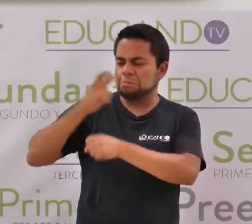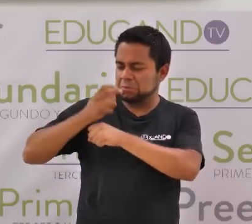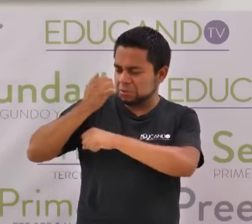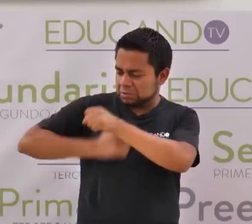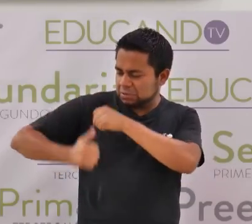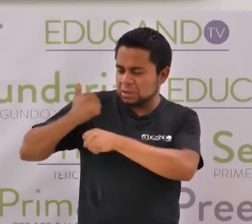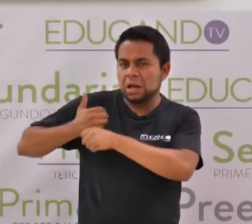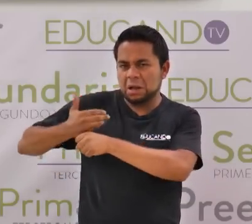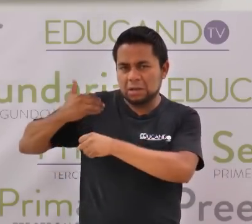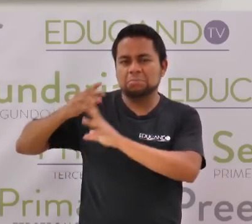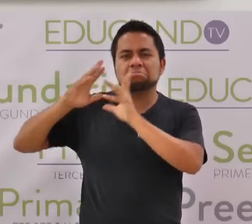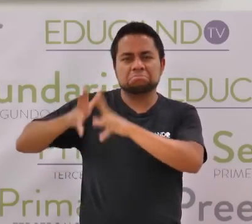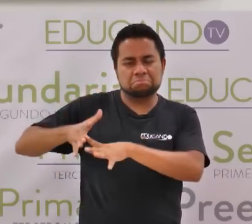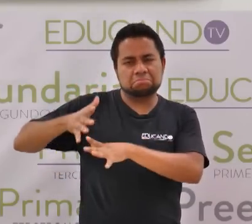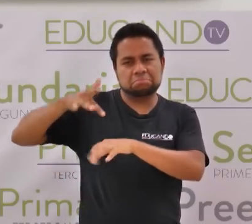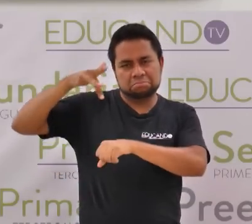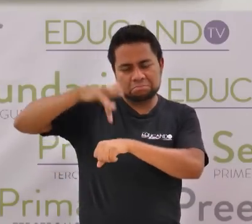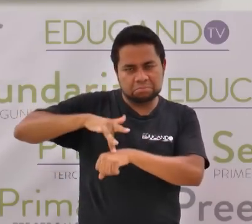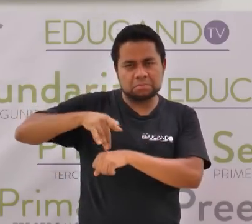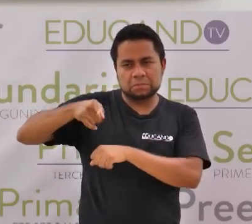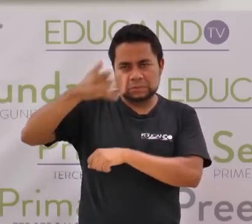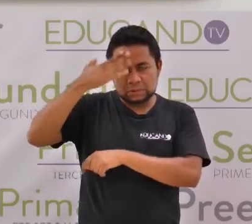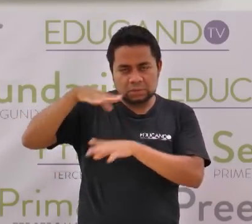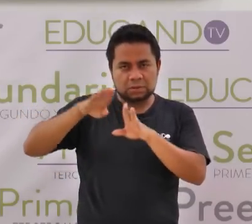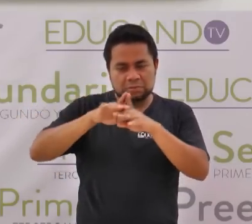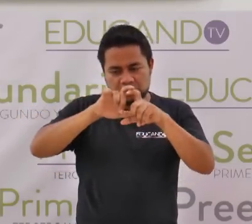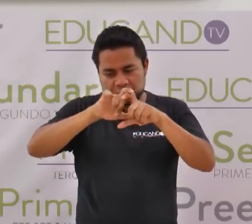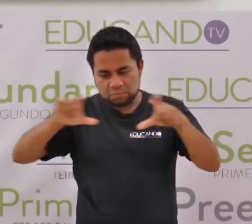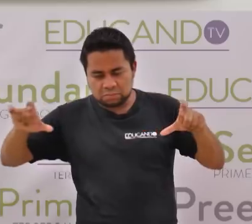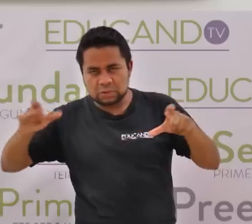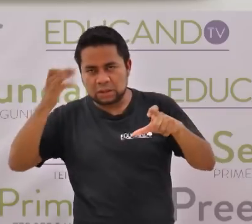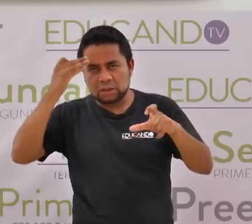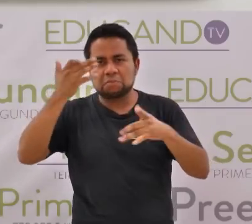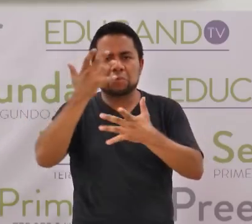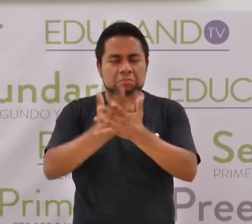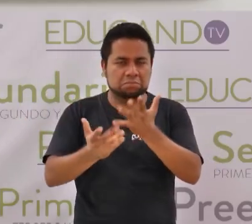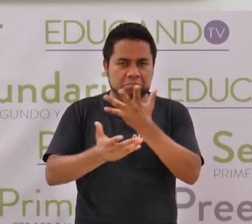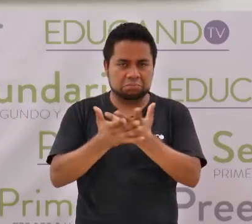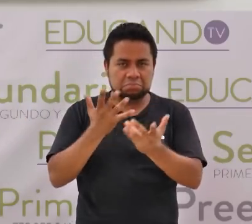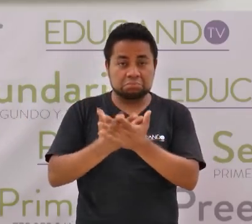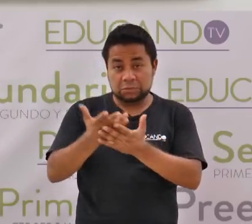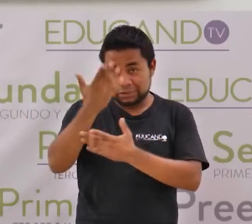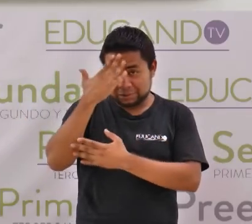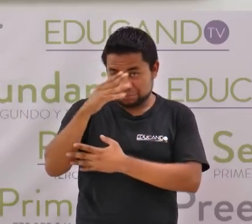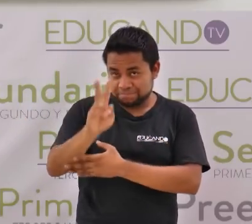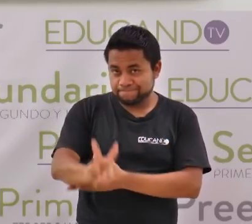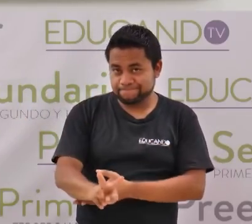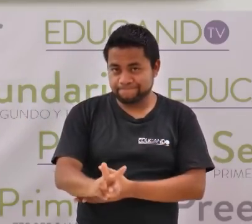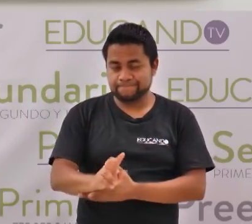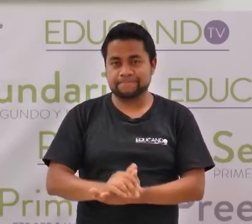segundo año. Y ustedes ya saben cómo se hacen, ¿verdad? Las líneas de tiempo.